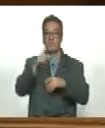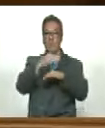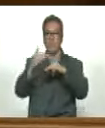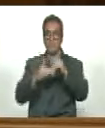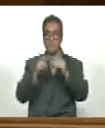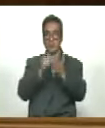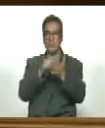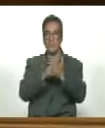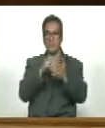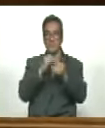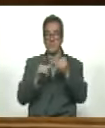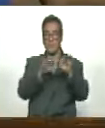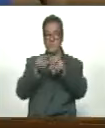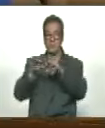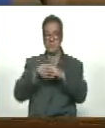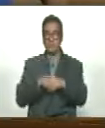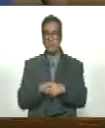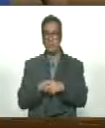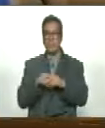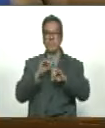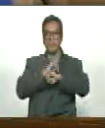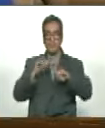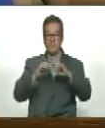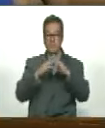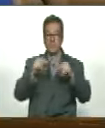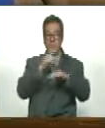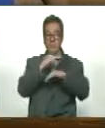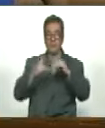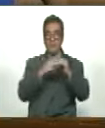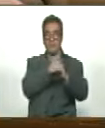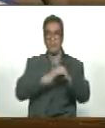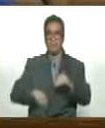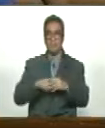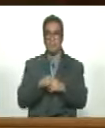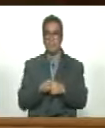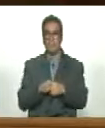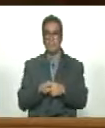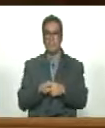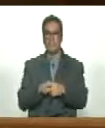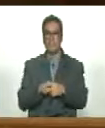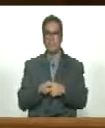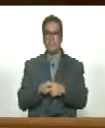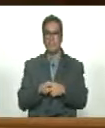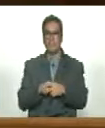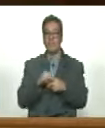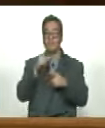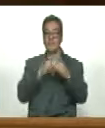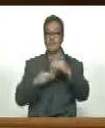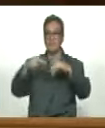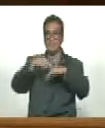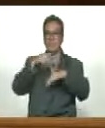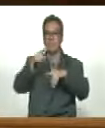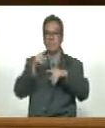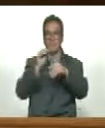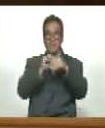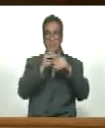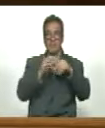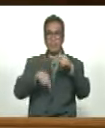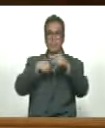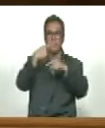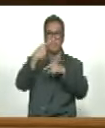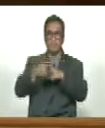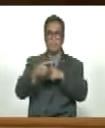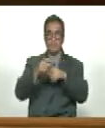Siguiente punto, ciudadana secretaria. Es todo, ciudadano vicepresidente. Bueno, se levanta la sesión y se convoca para